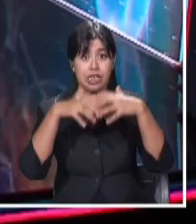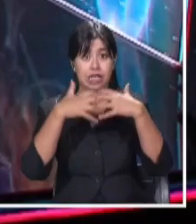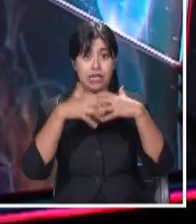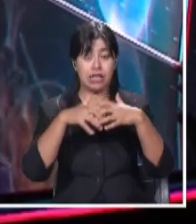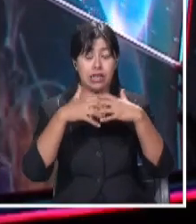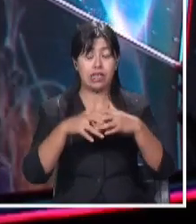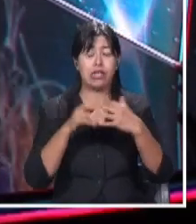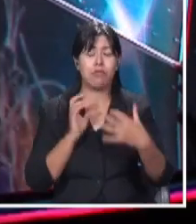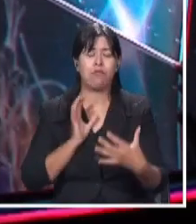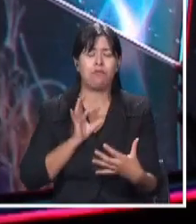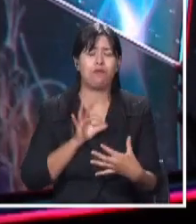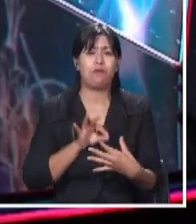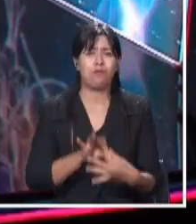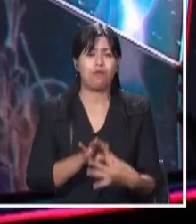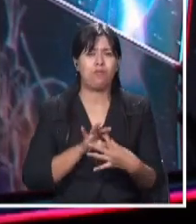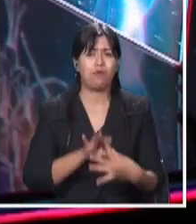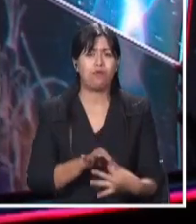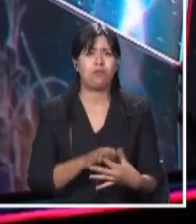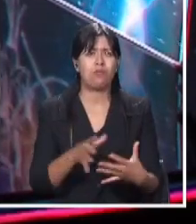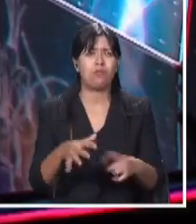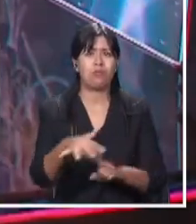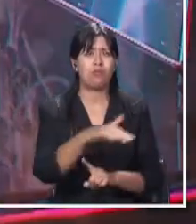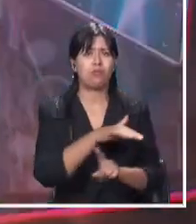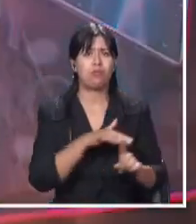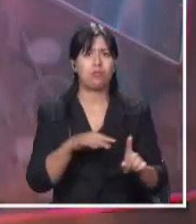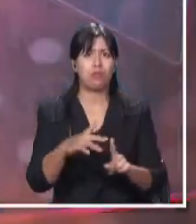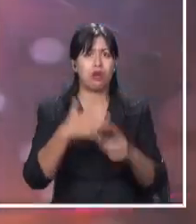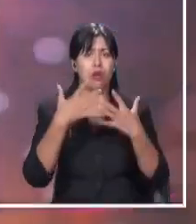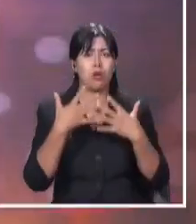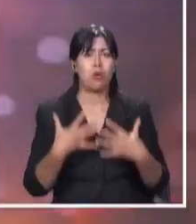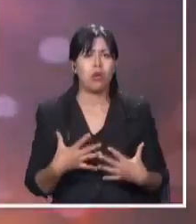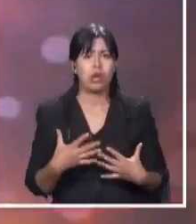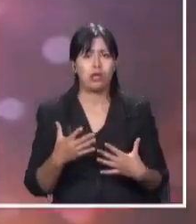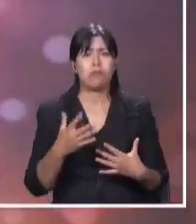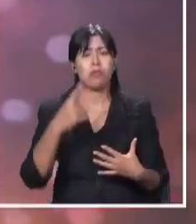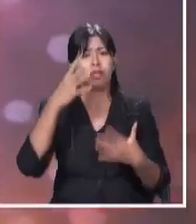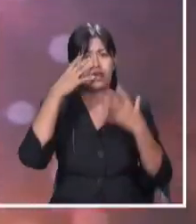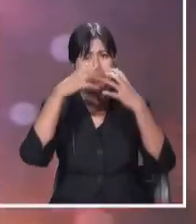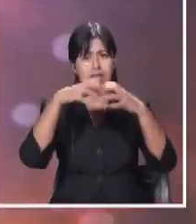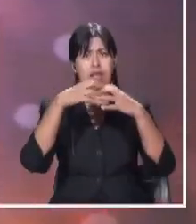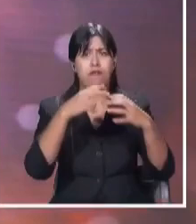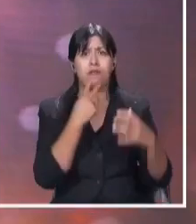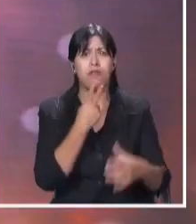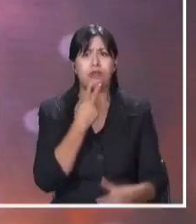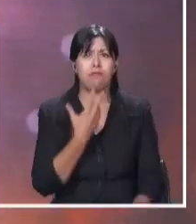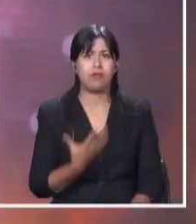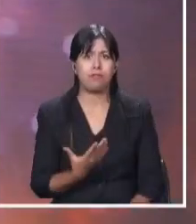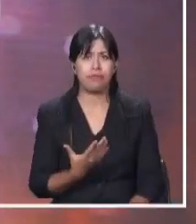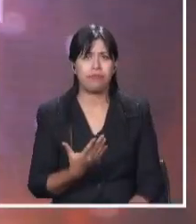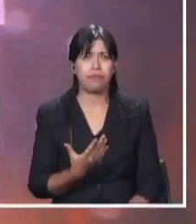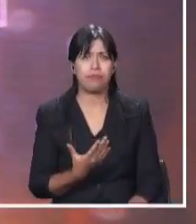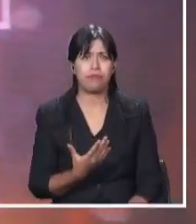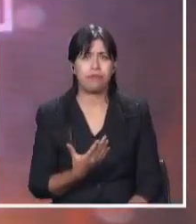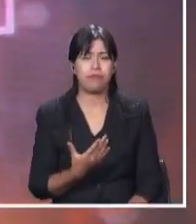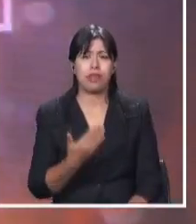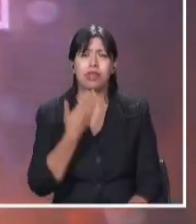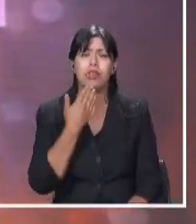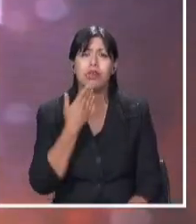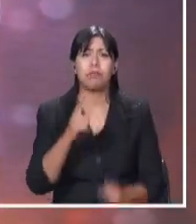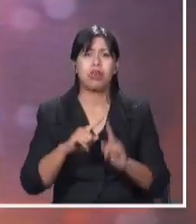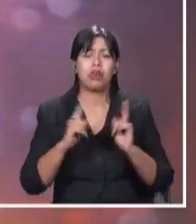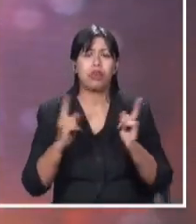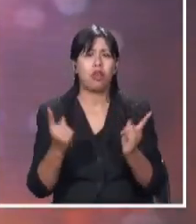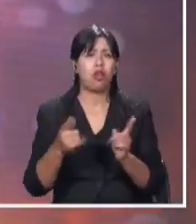está fuertemente condicionada al cuerpo en el cual este cerebro habita, ¿ya? Y al contexto sobre el cual